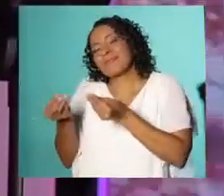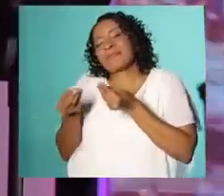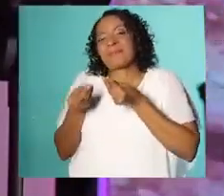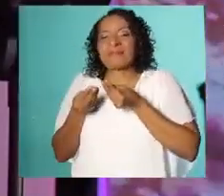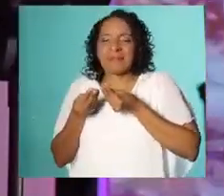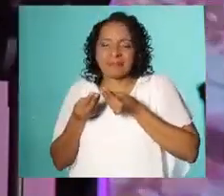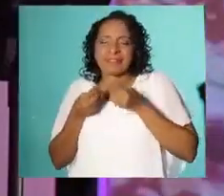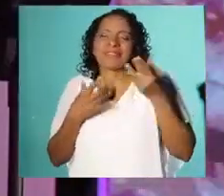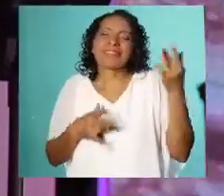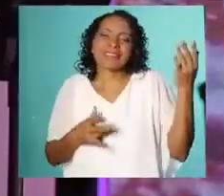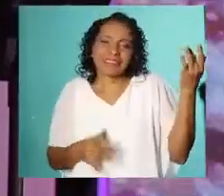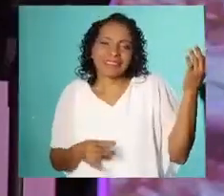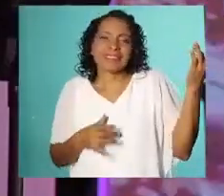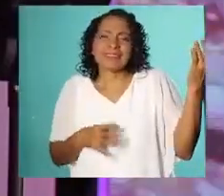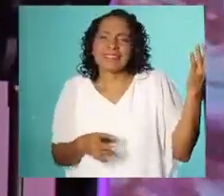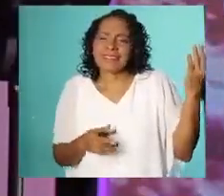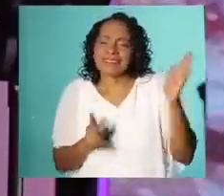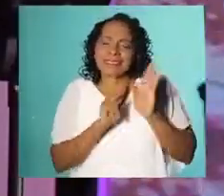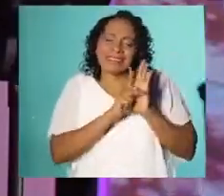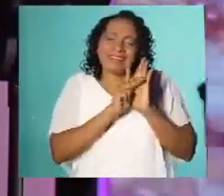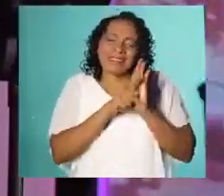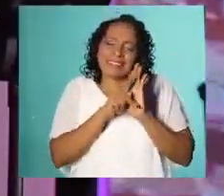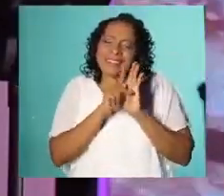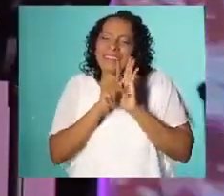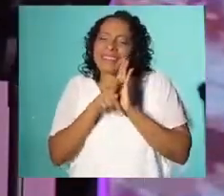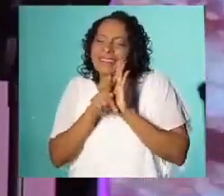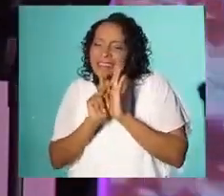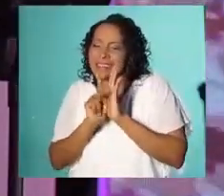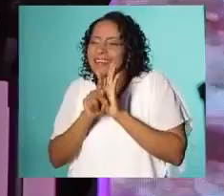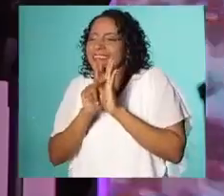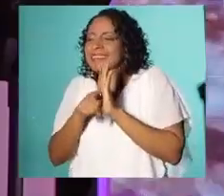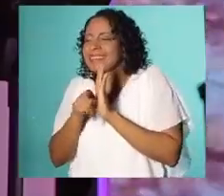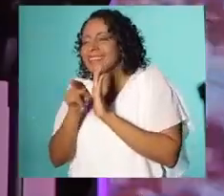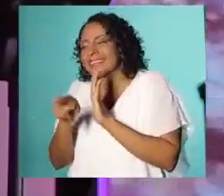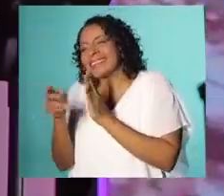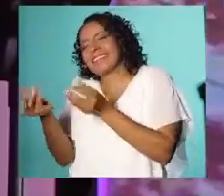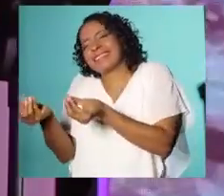Cada minuto que me das.